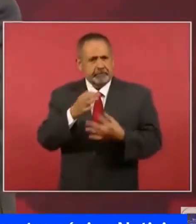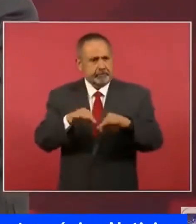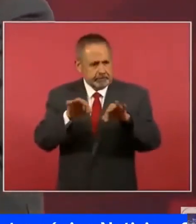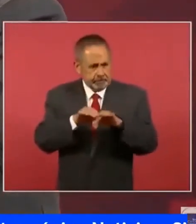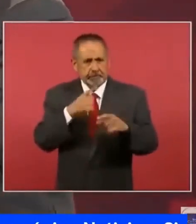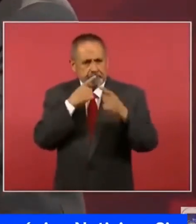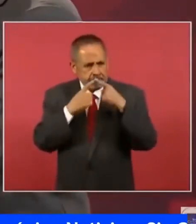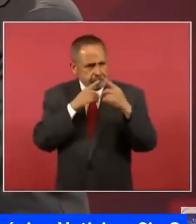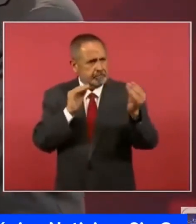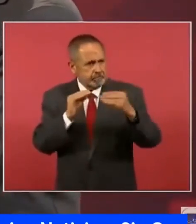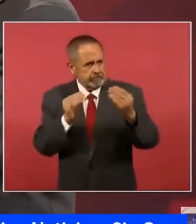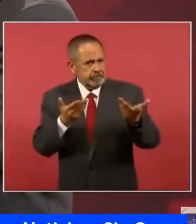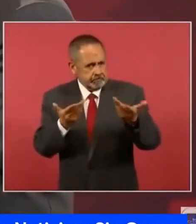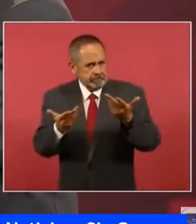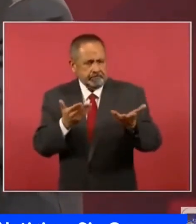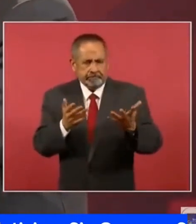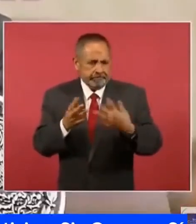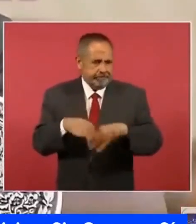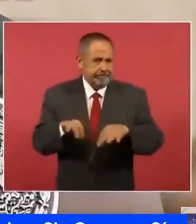de